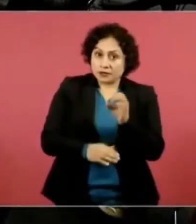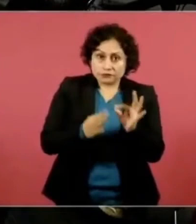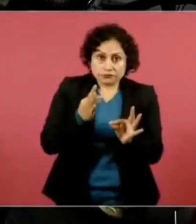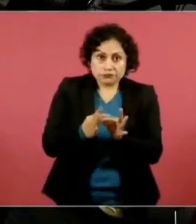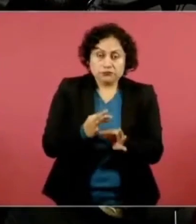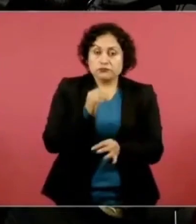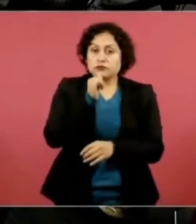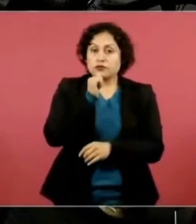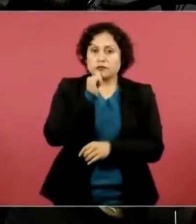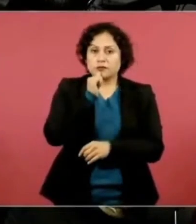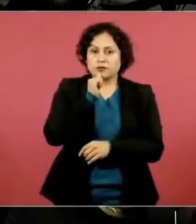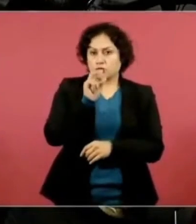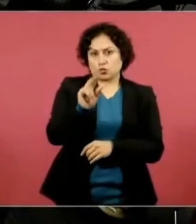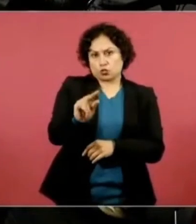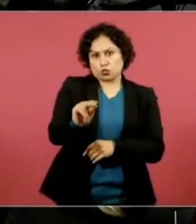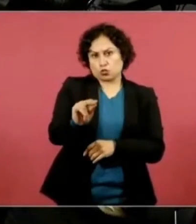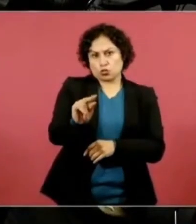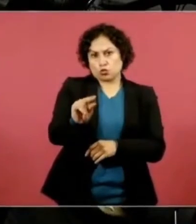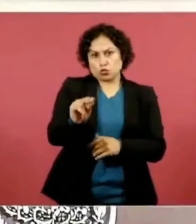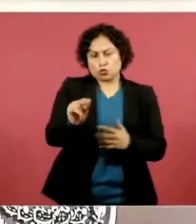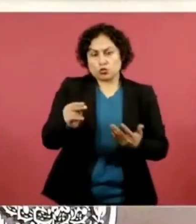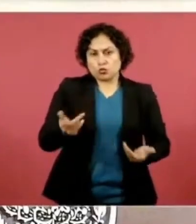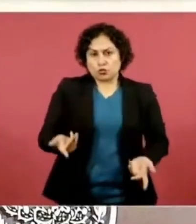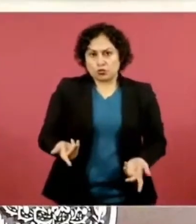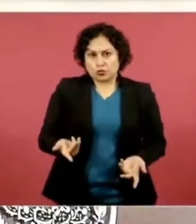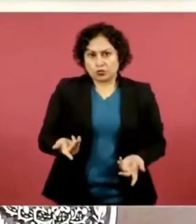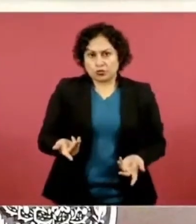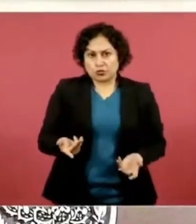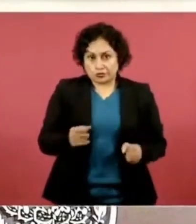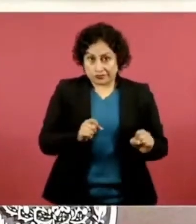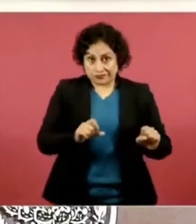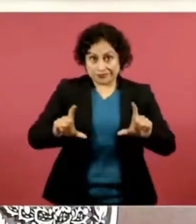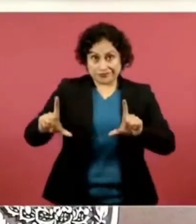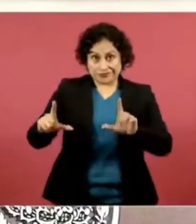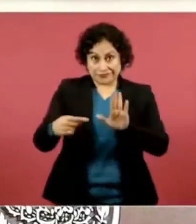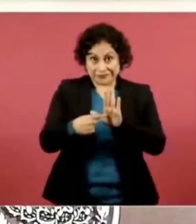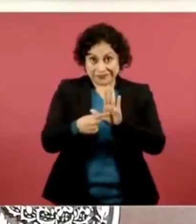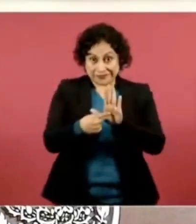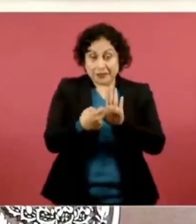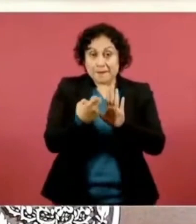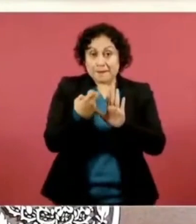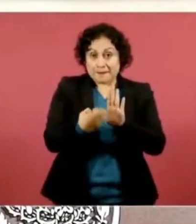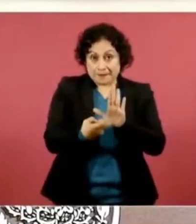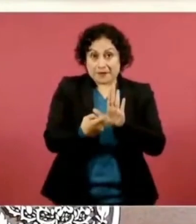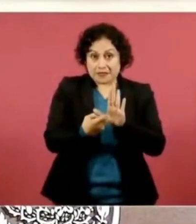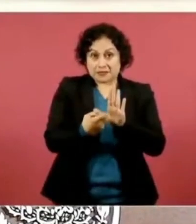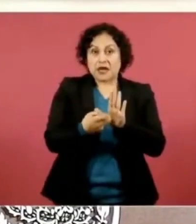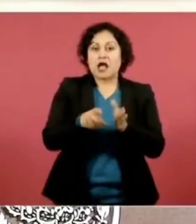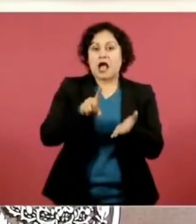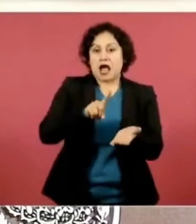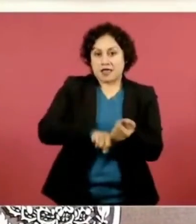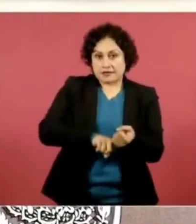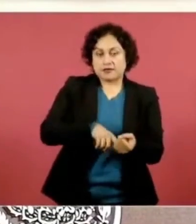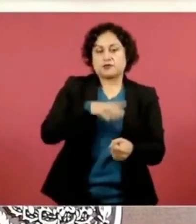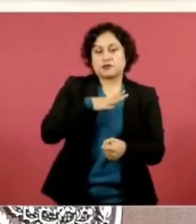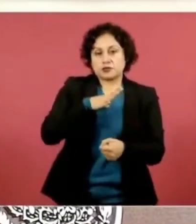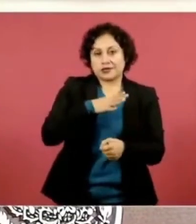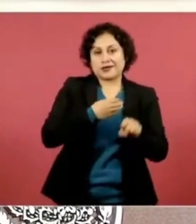Todavía no terminamos. No, porque vamos, esto mismo lo tenemos que poner por estado.